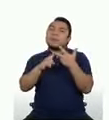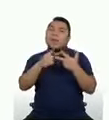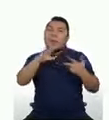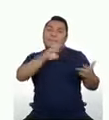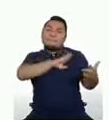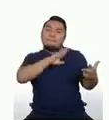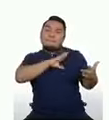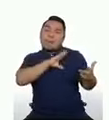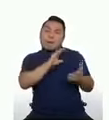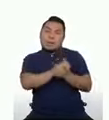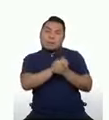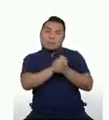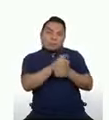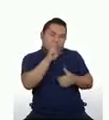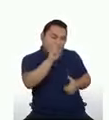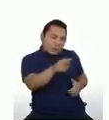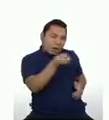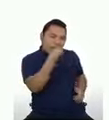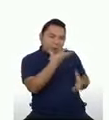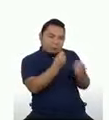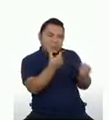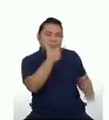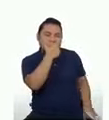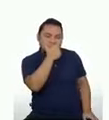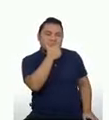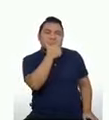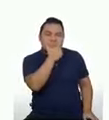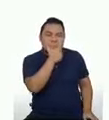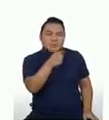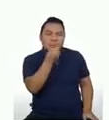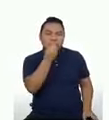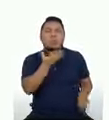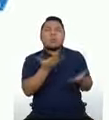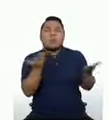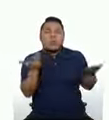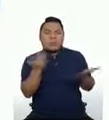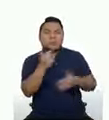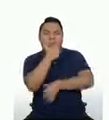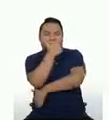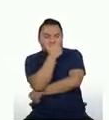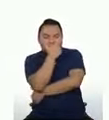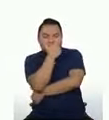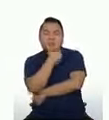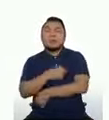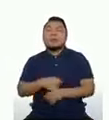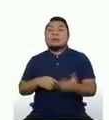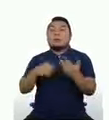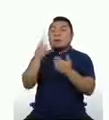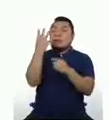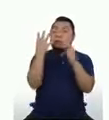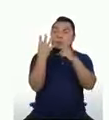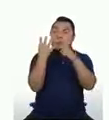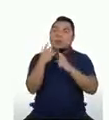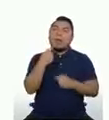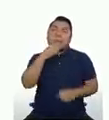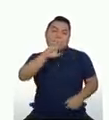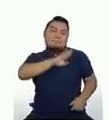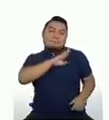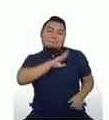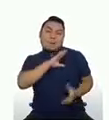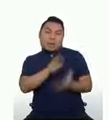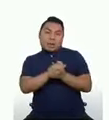mal amigo sospecha porque encuentra escamas y tenían mucha comida. La cuarta: el mal